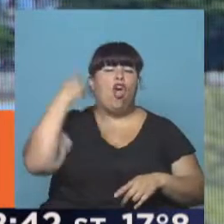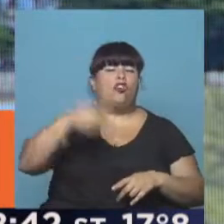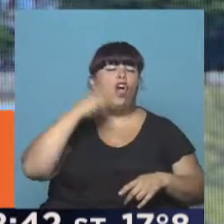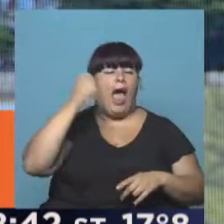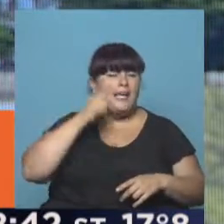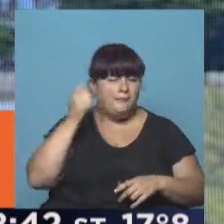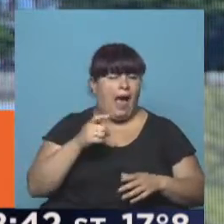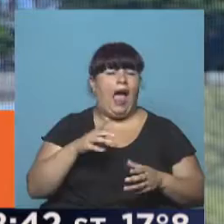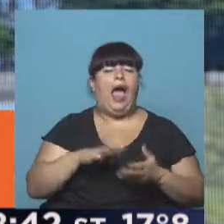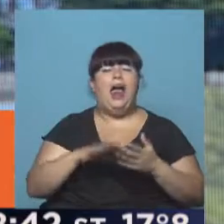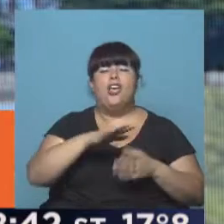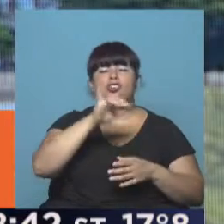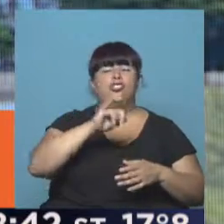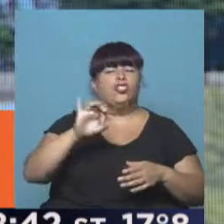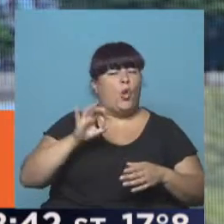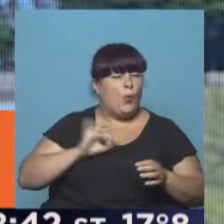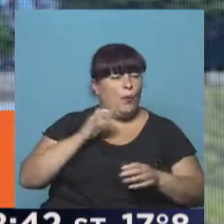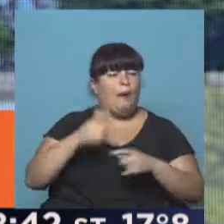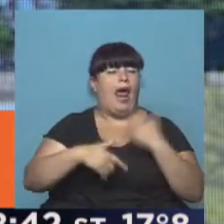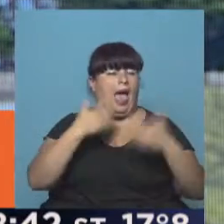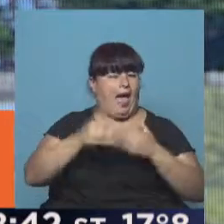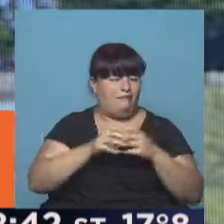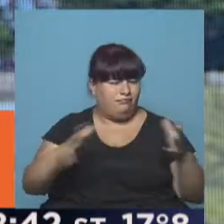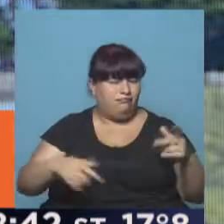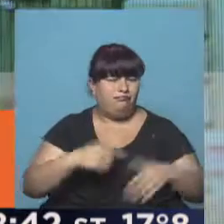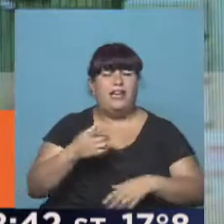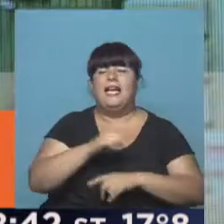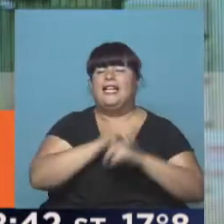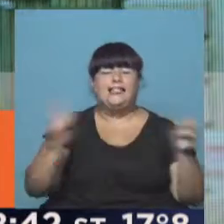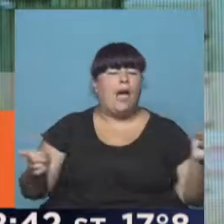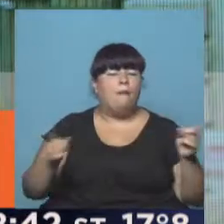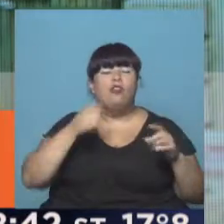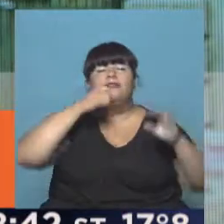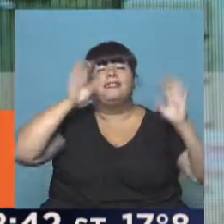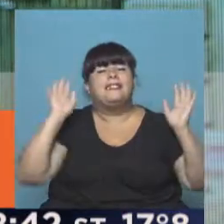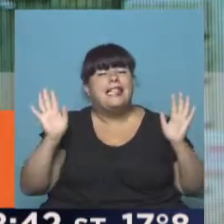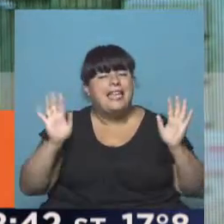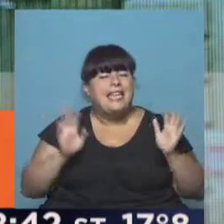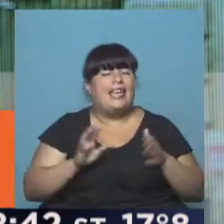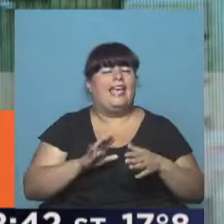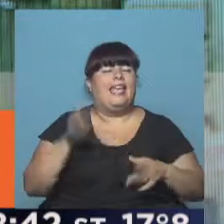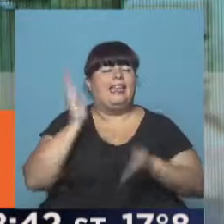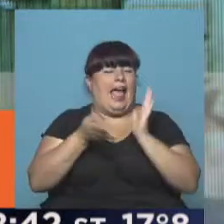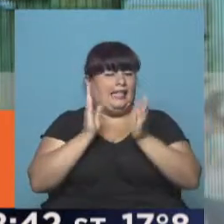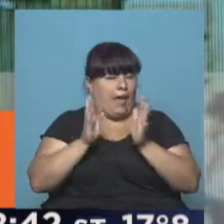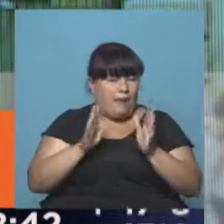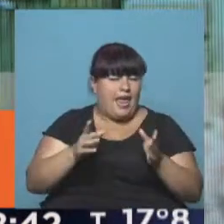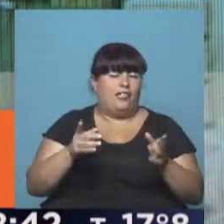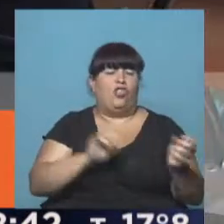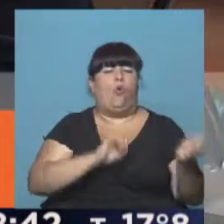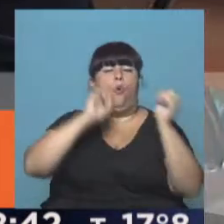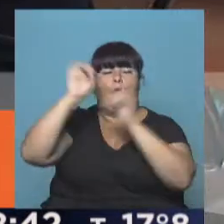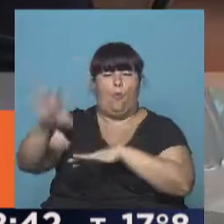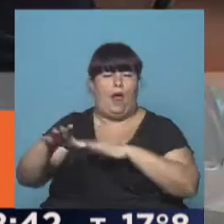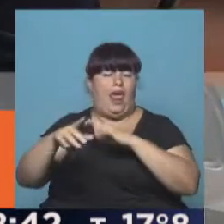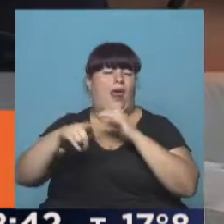animales al antiguo zoológico para reproducción ni ni ni pueden entrar salvo que sea para ser rehabilitados y re transferidos